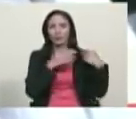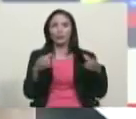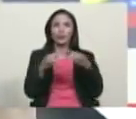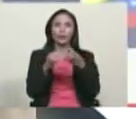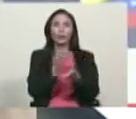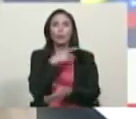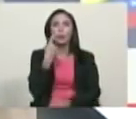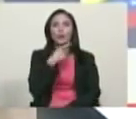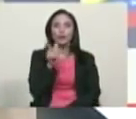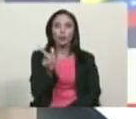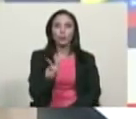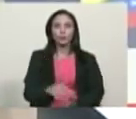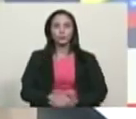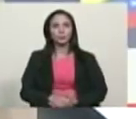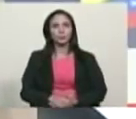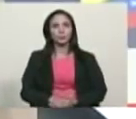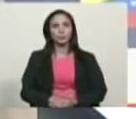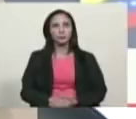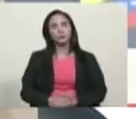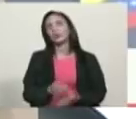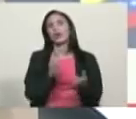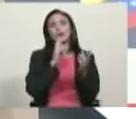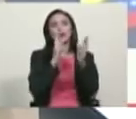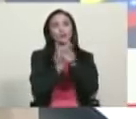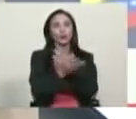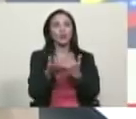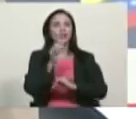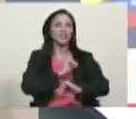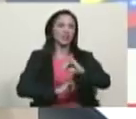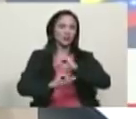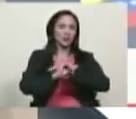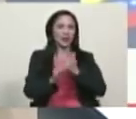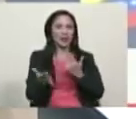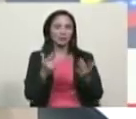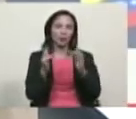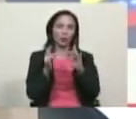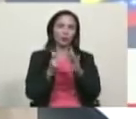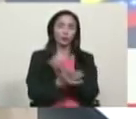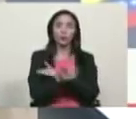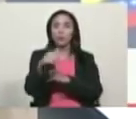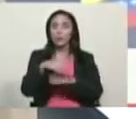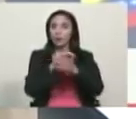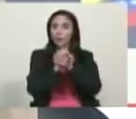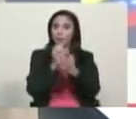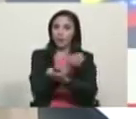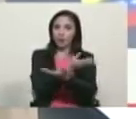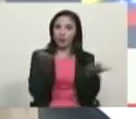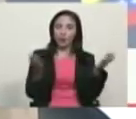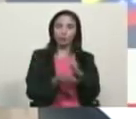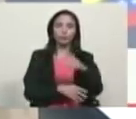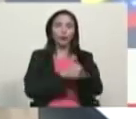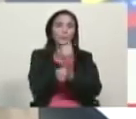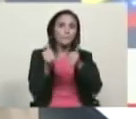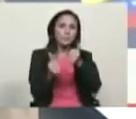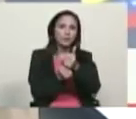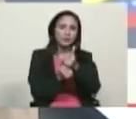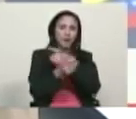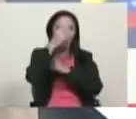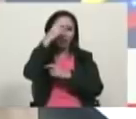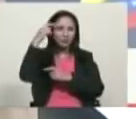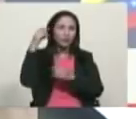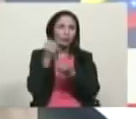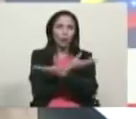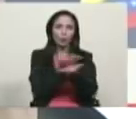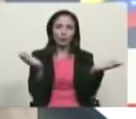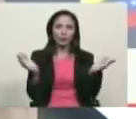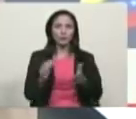Socialista Unido de Venezuela para las relaciones internacionales. Y bueno, los compañeros vicecancilleres, todos.